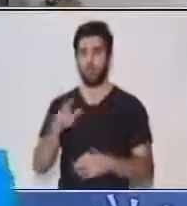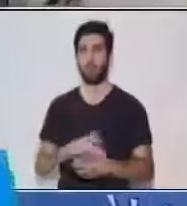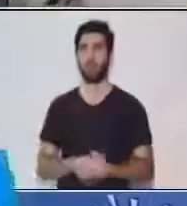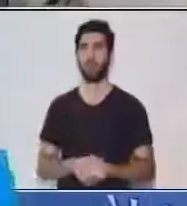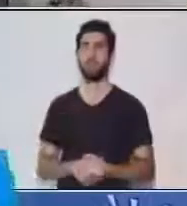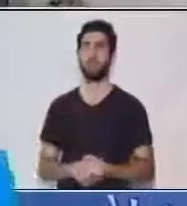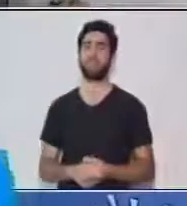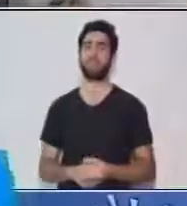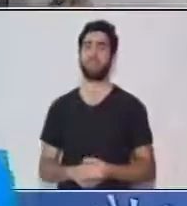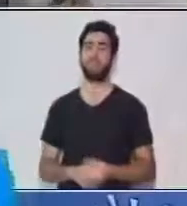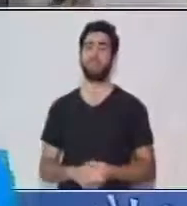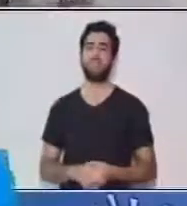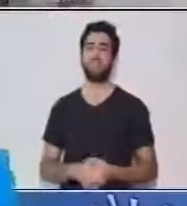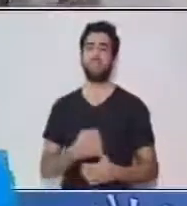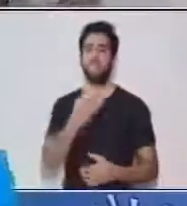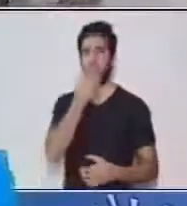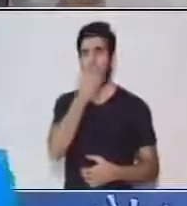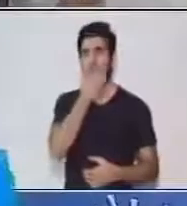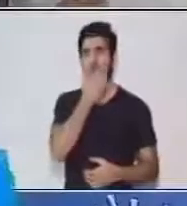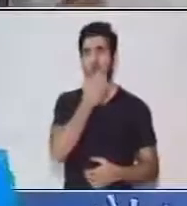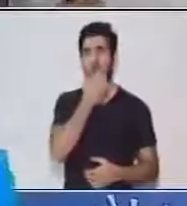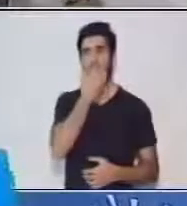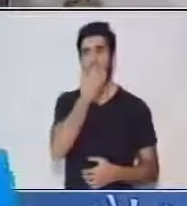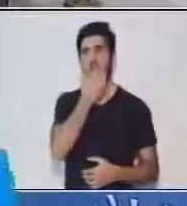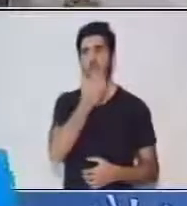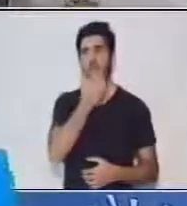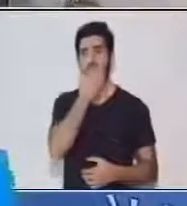que es 9.81